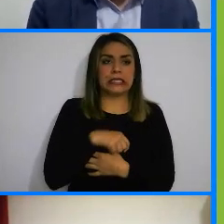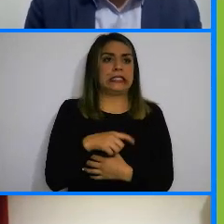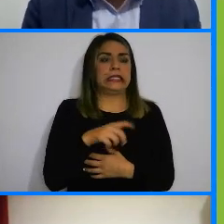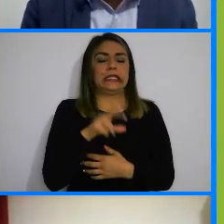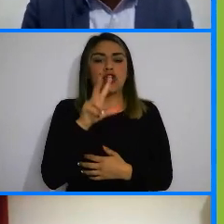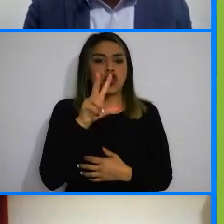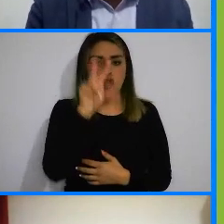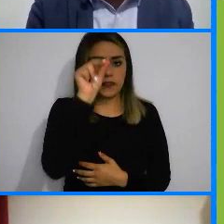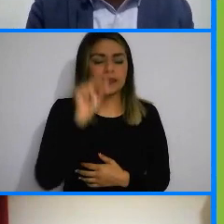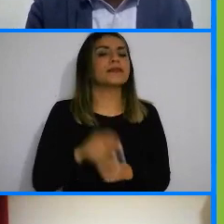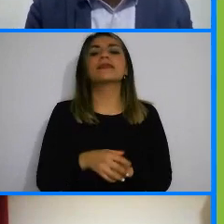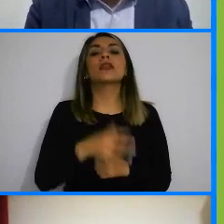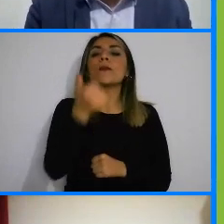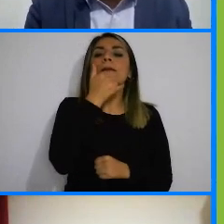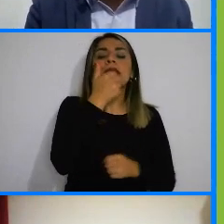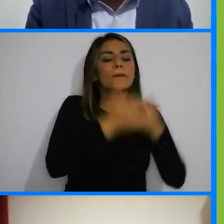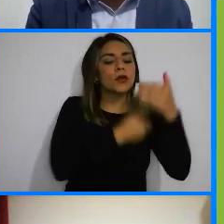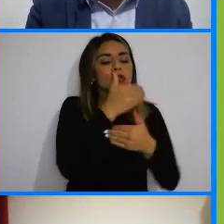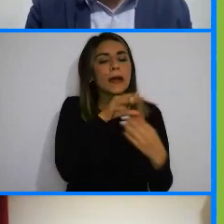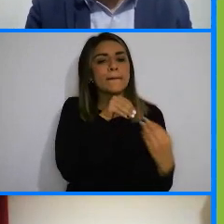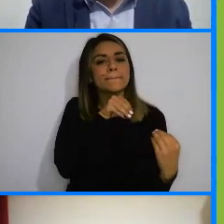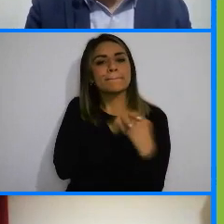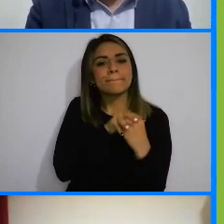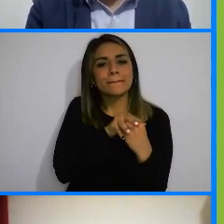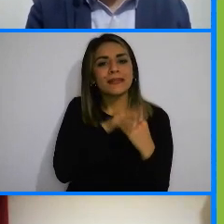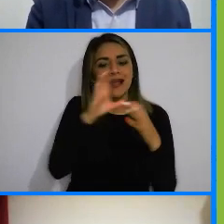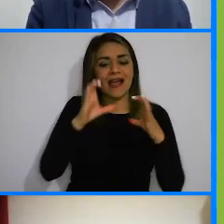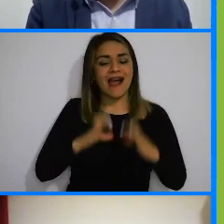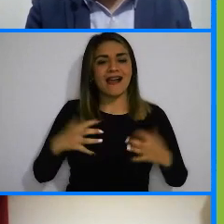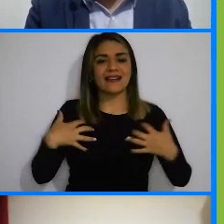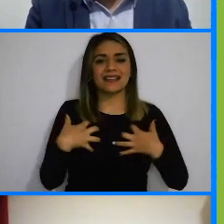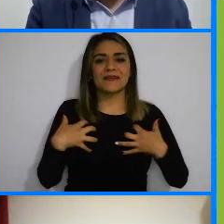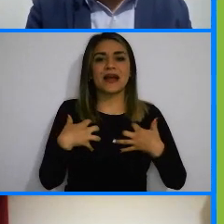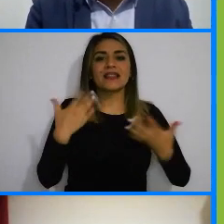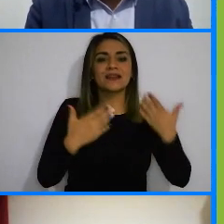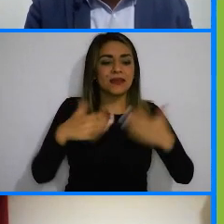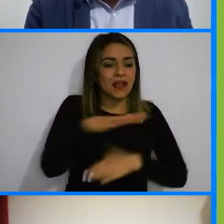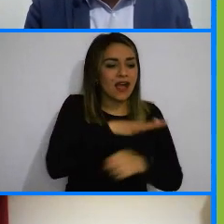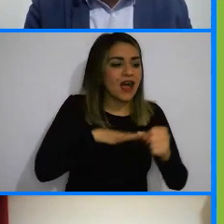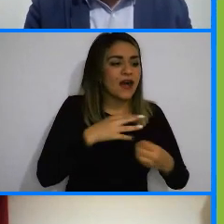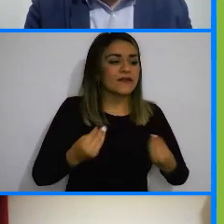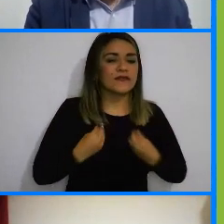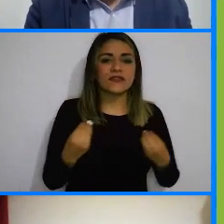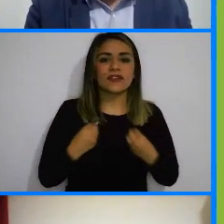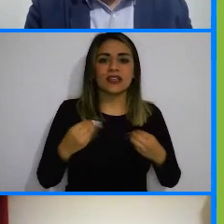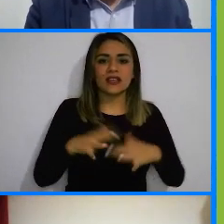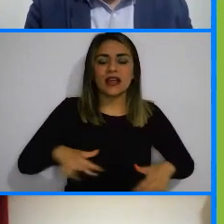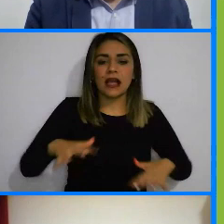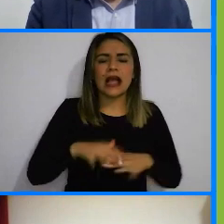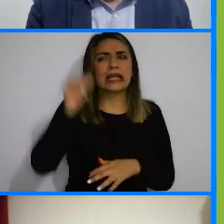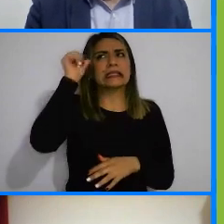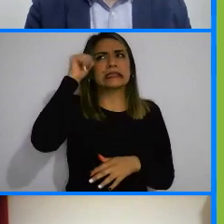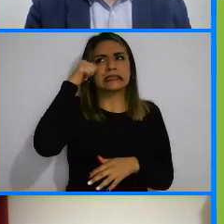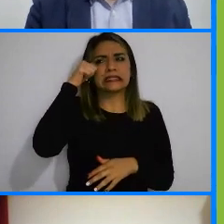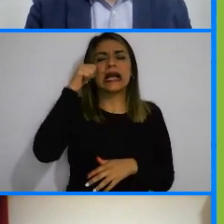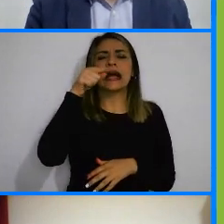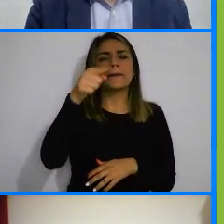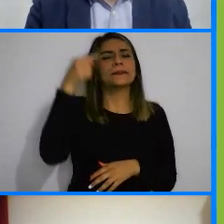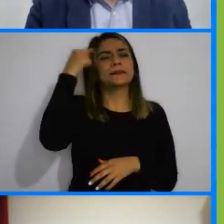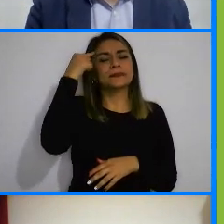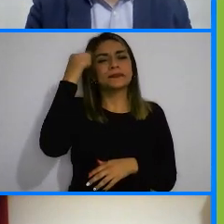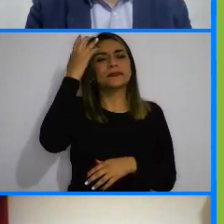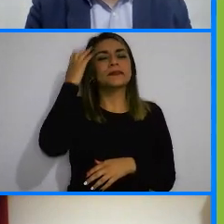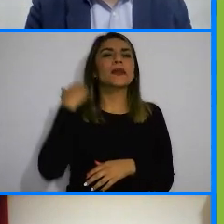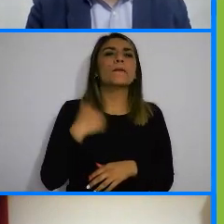es que eso es un proceso de adaptación que tienen los animales de acuerdo al lugar donde habitan. Eso me hace recordar y contarles que, por ejemplo,